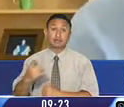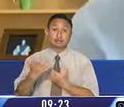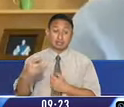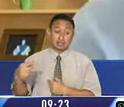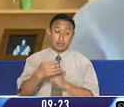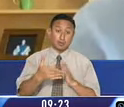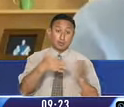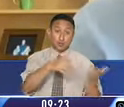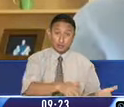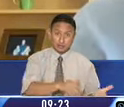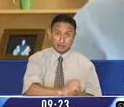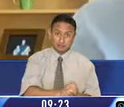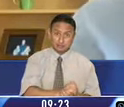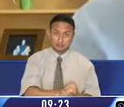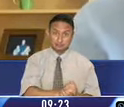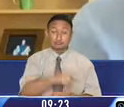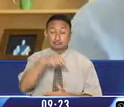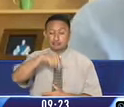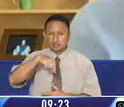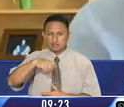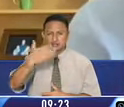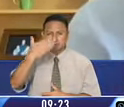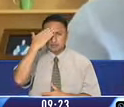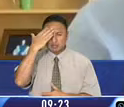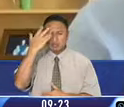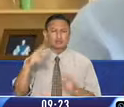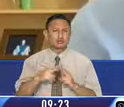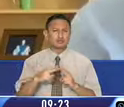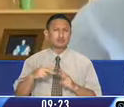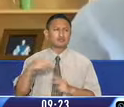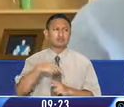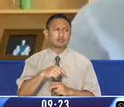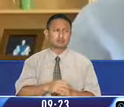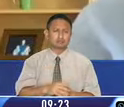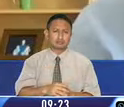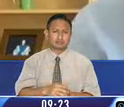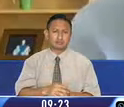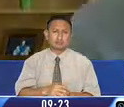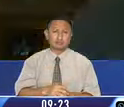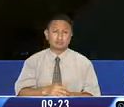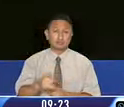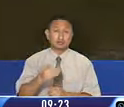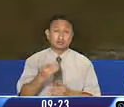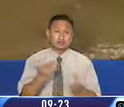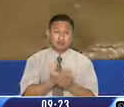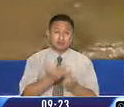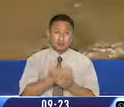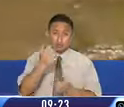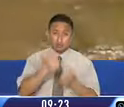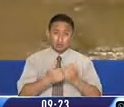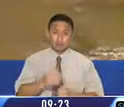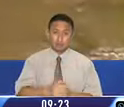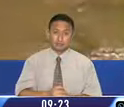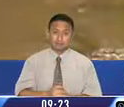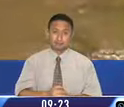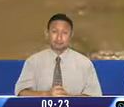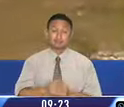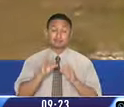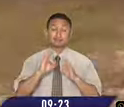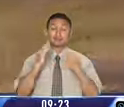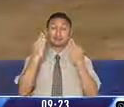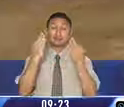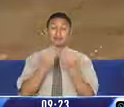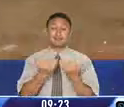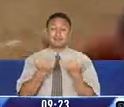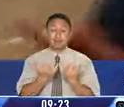entrar a conocer toda la suciedad que existe en este expediente. La familia de este hombre aún continúa